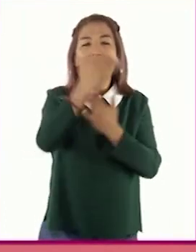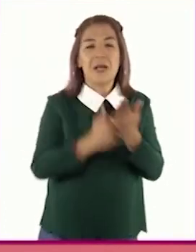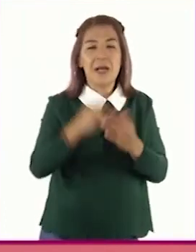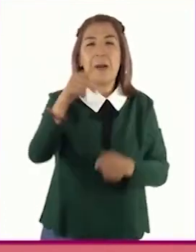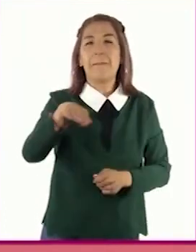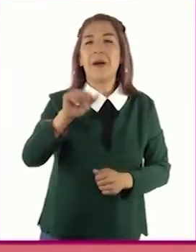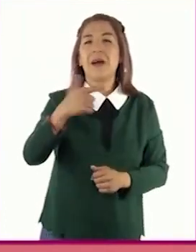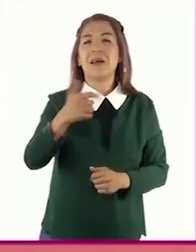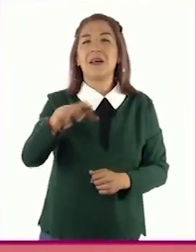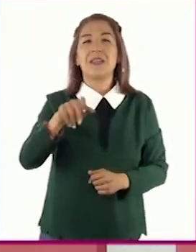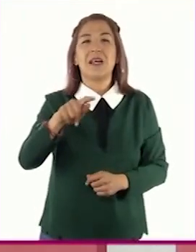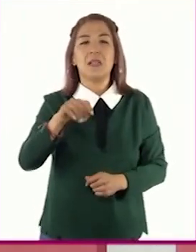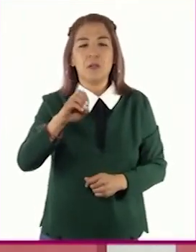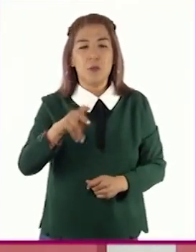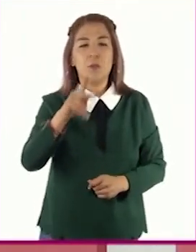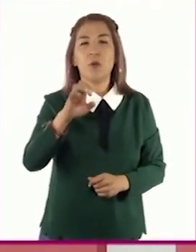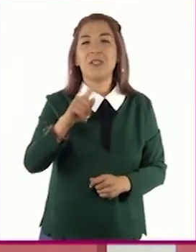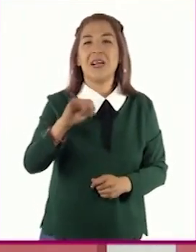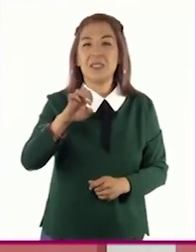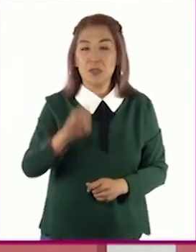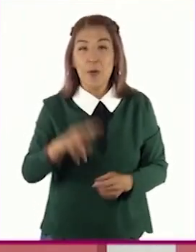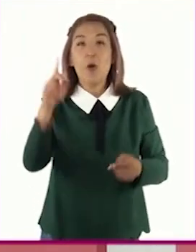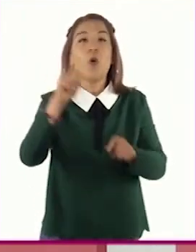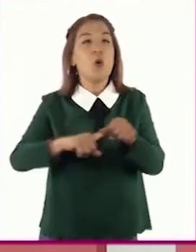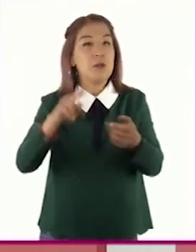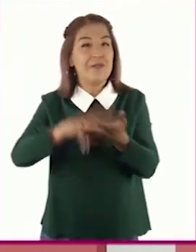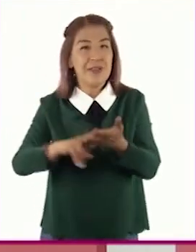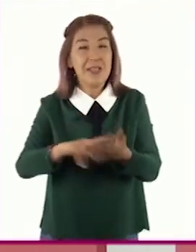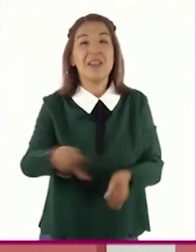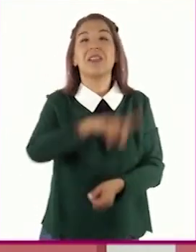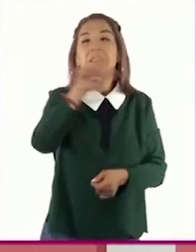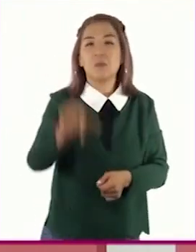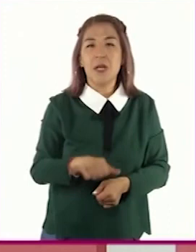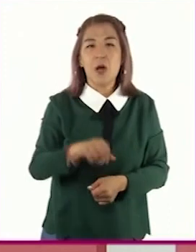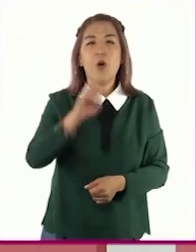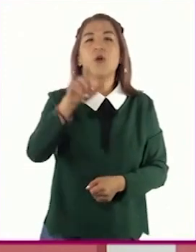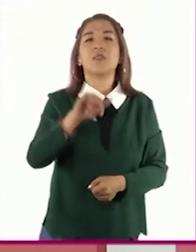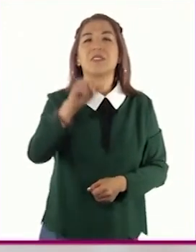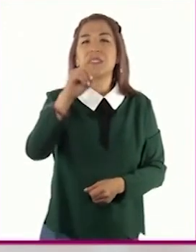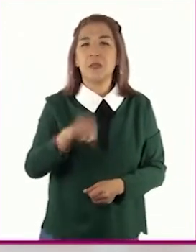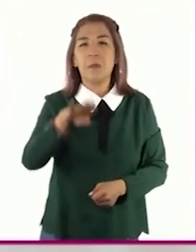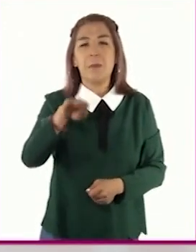manganato de potasio, de color verde y posteriormente a dióxido de manganeso.